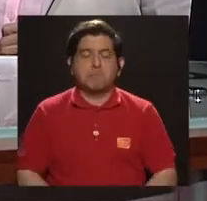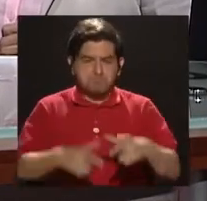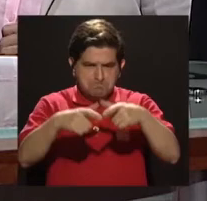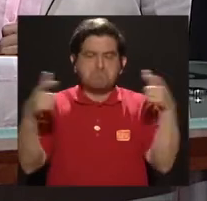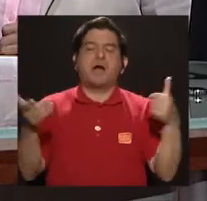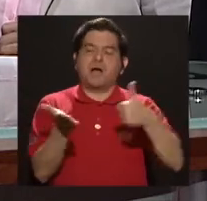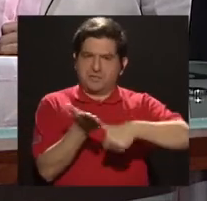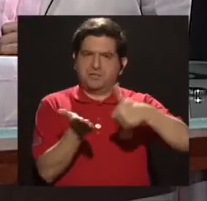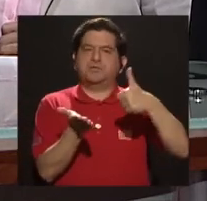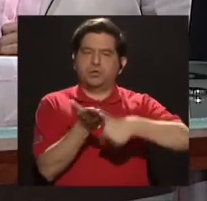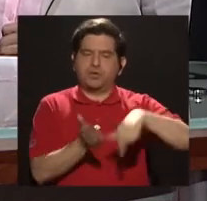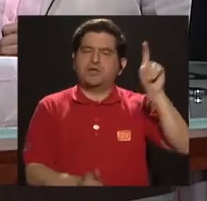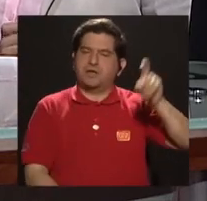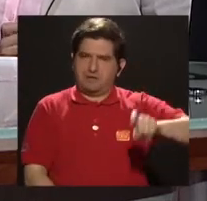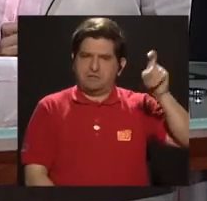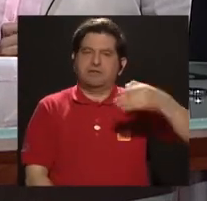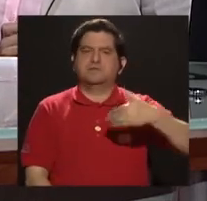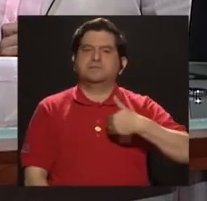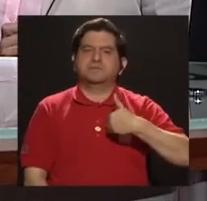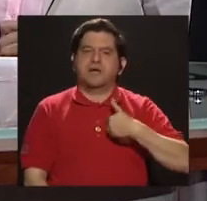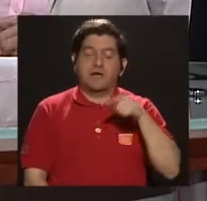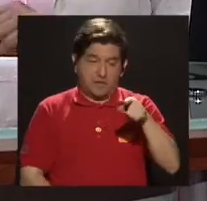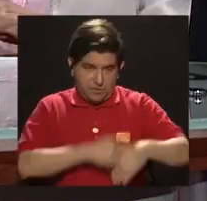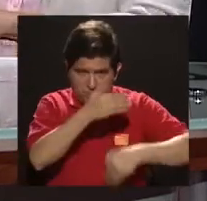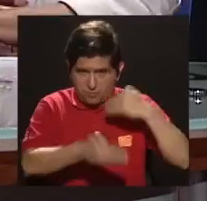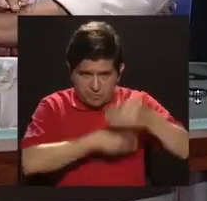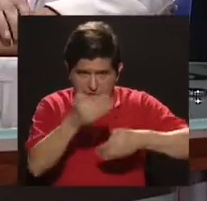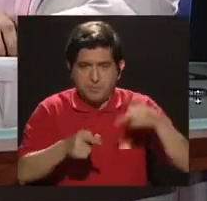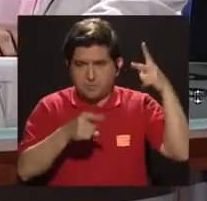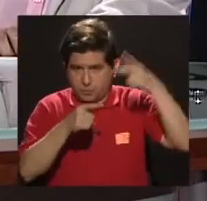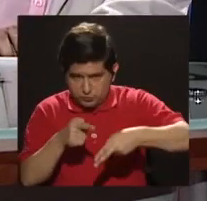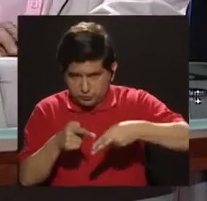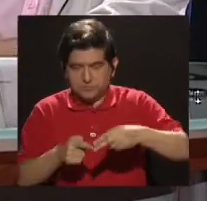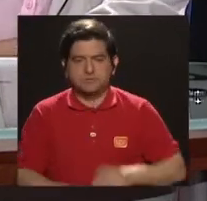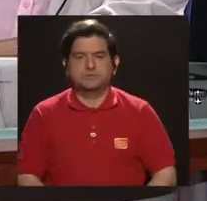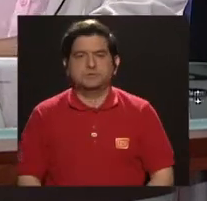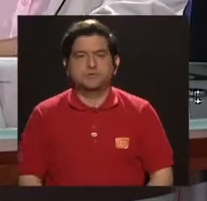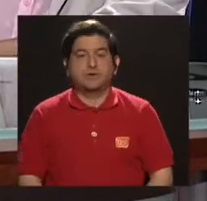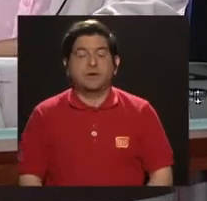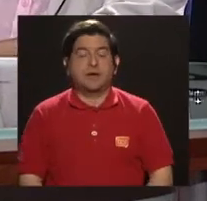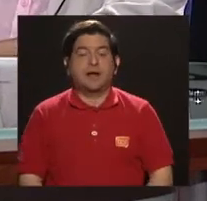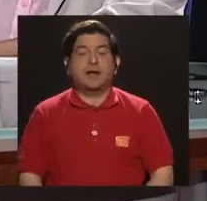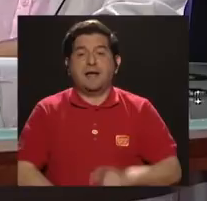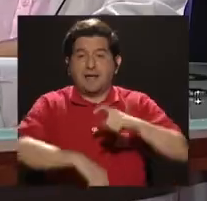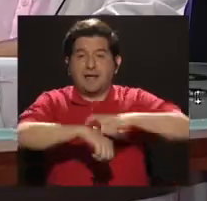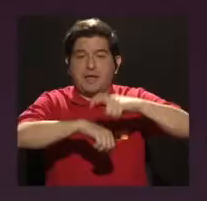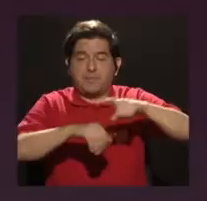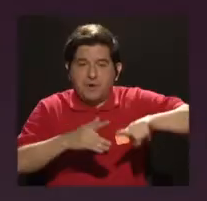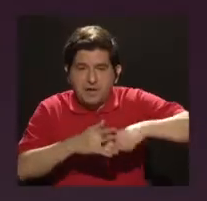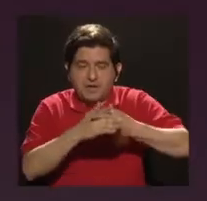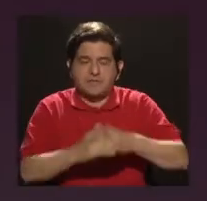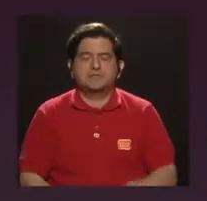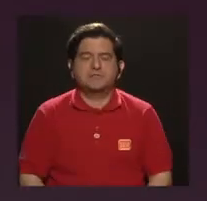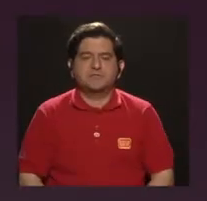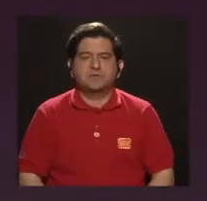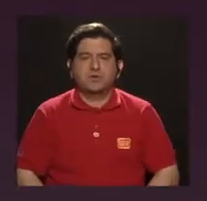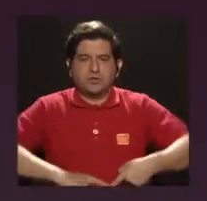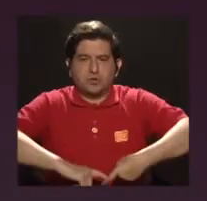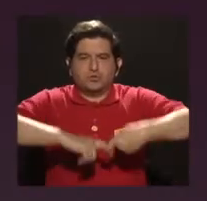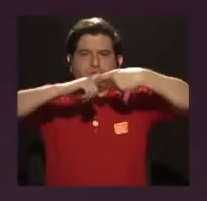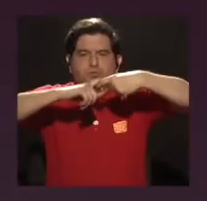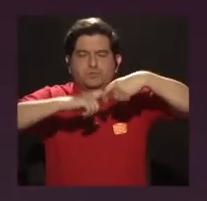mayoría de votos necesaria para ese proceso de destitución abrió un periodo de suspensión temporal